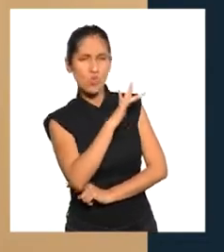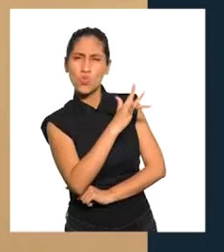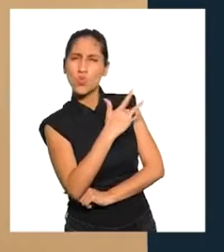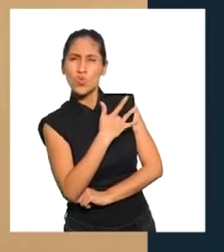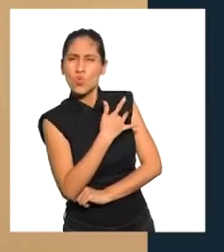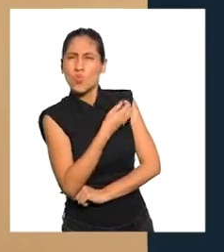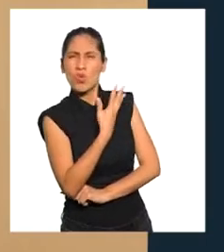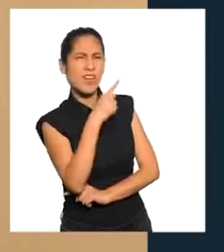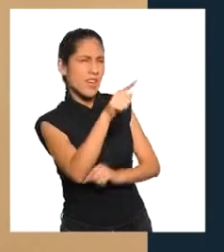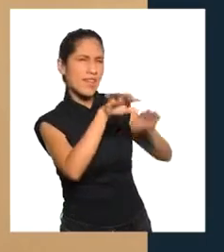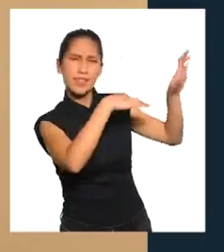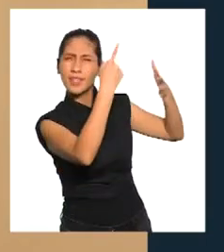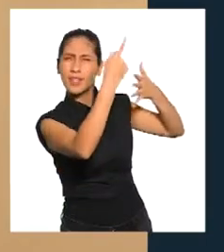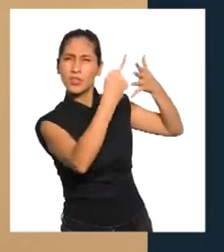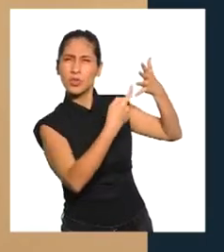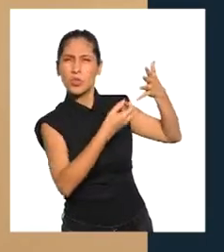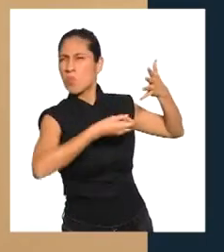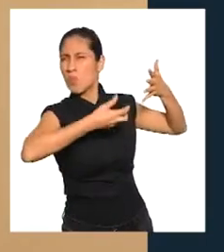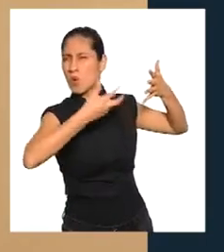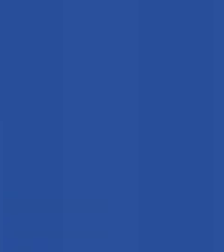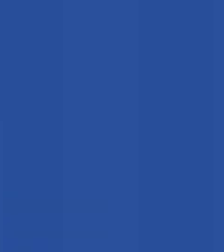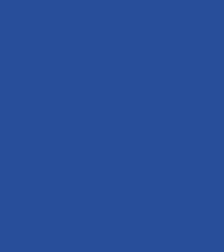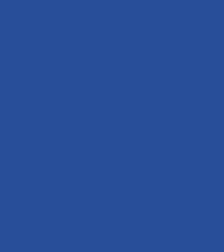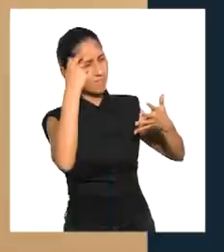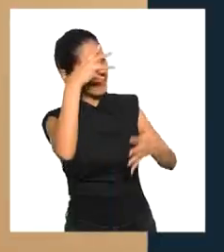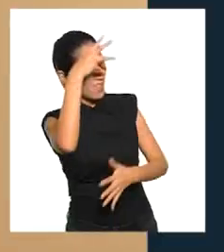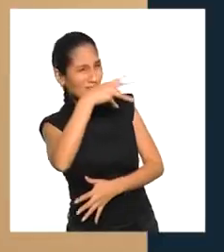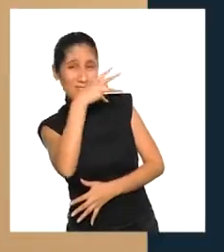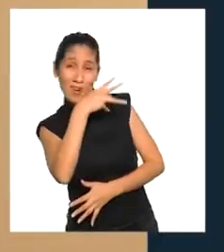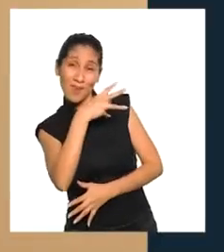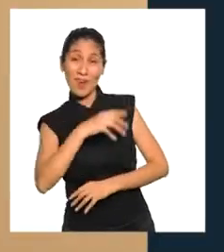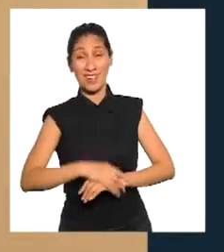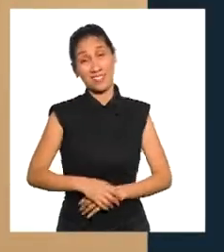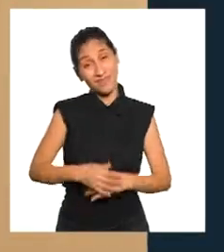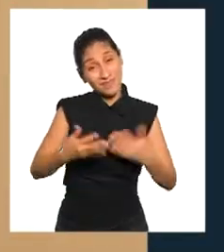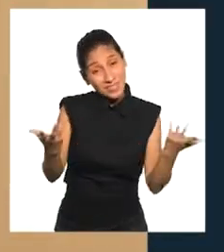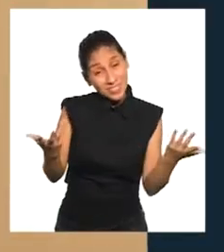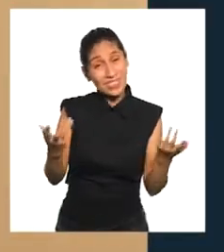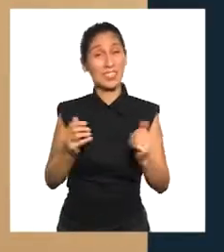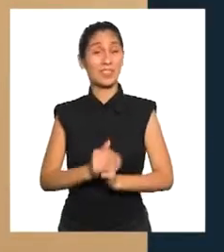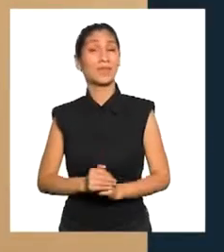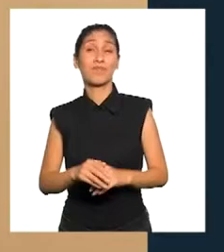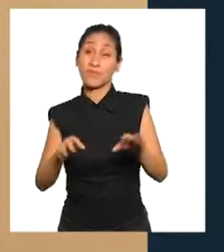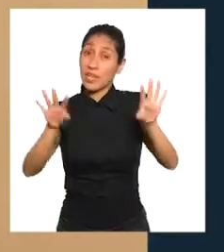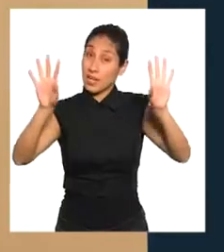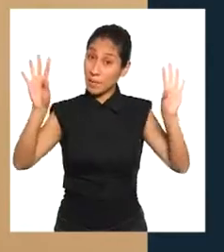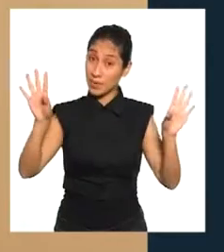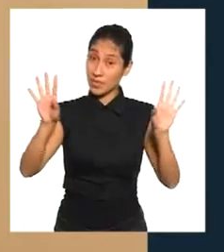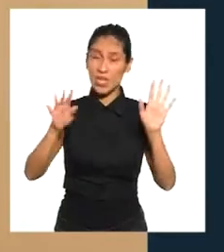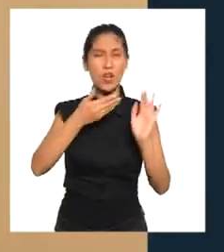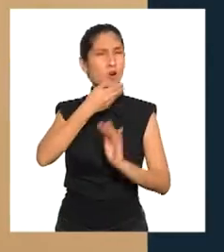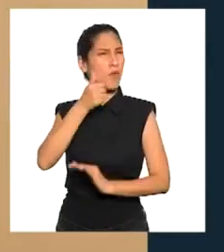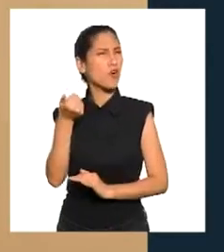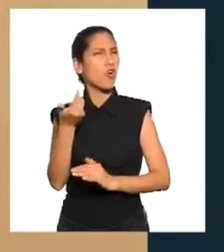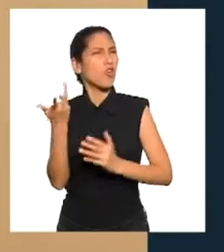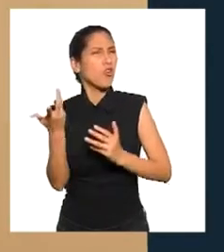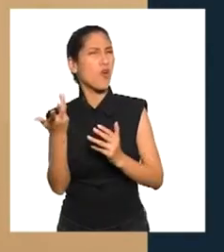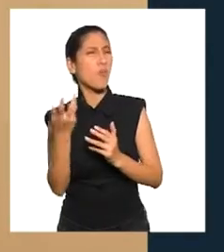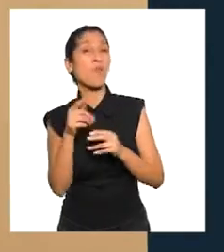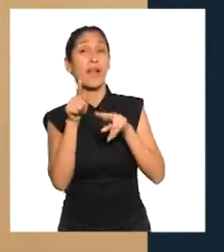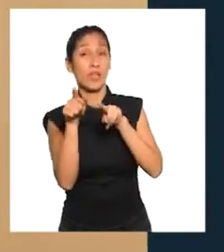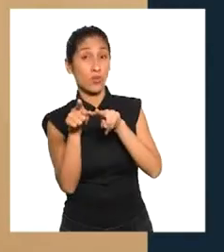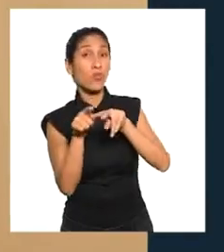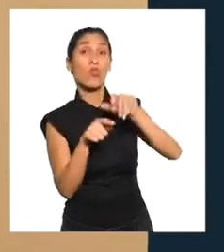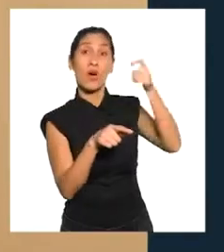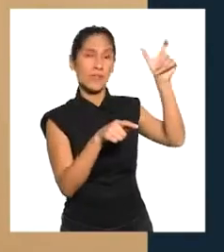es también una habilidad que debemos entrenar. Tal vez lo más viable para empezar a ser empáticas